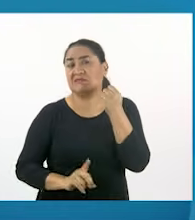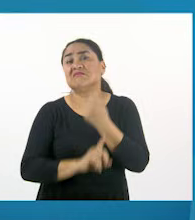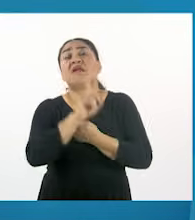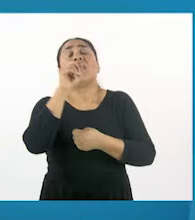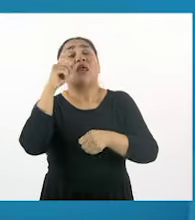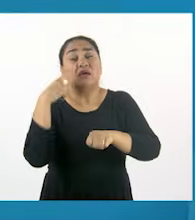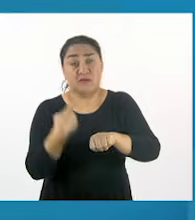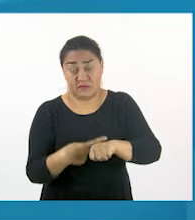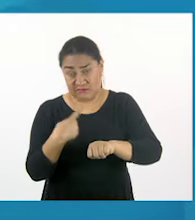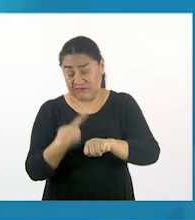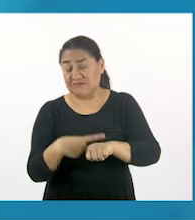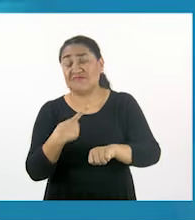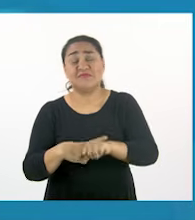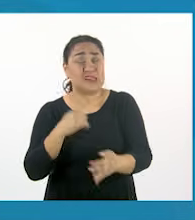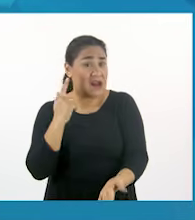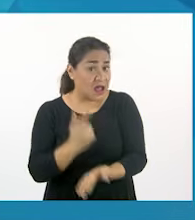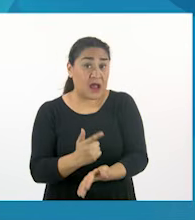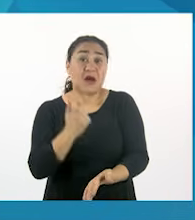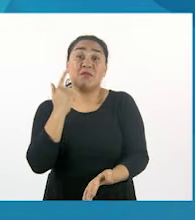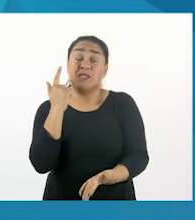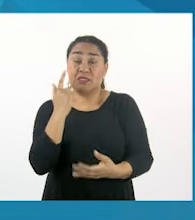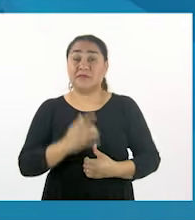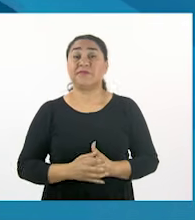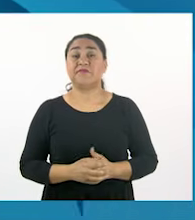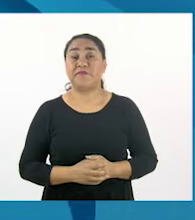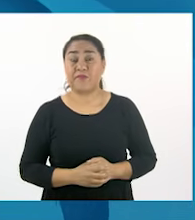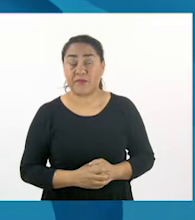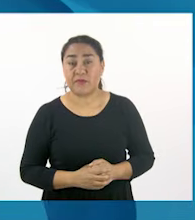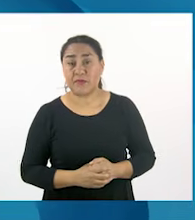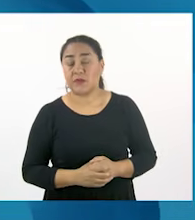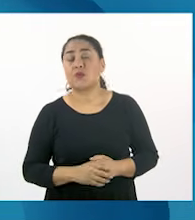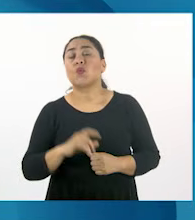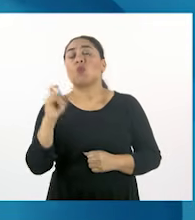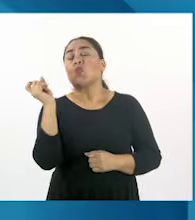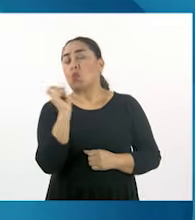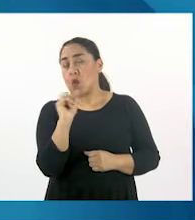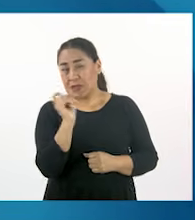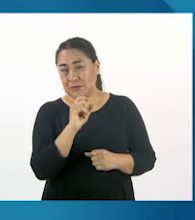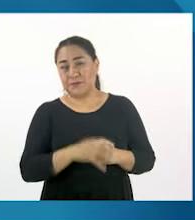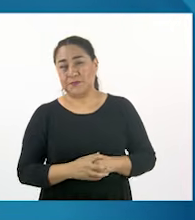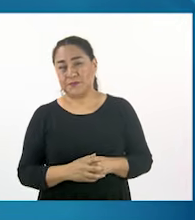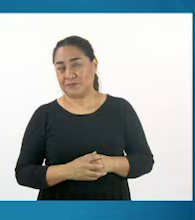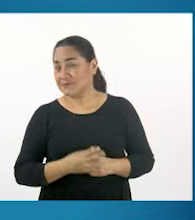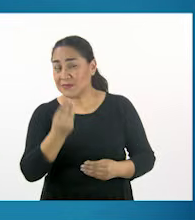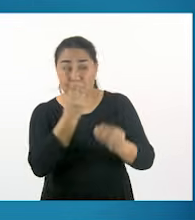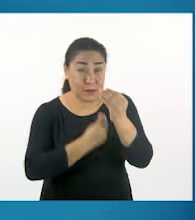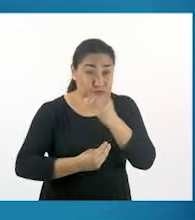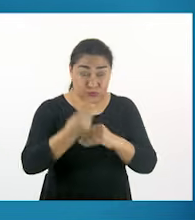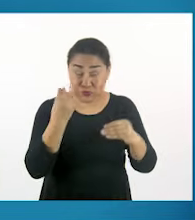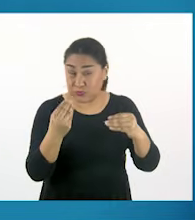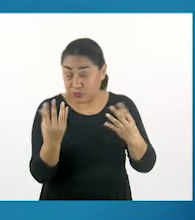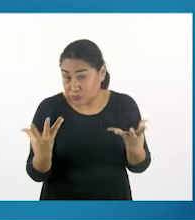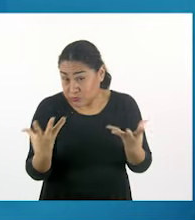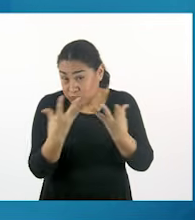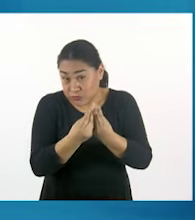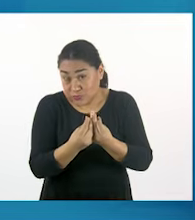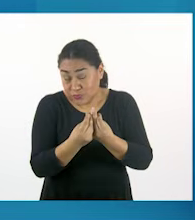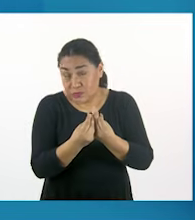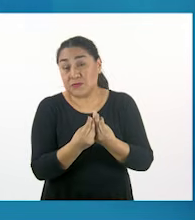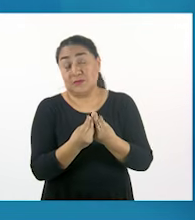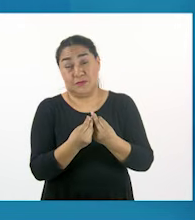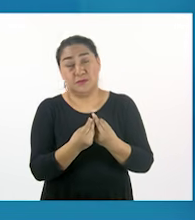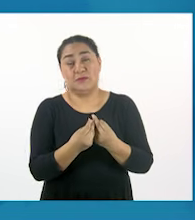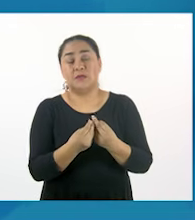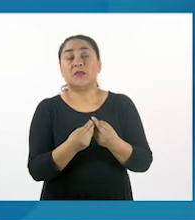enfermedades graves. Al combinar todos los alimentos, nuestro cuerpo